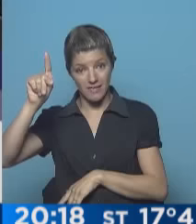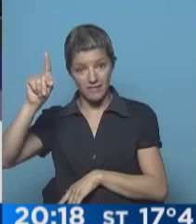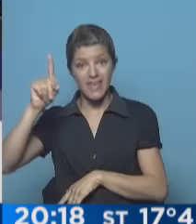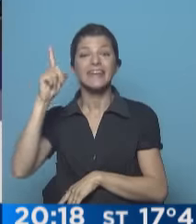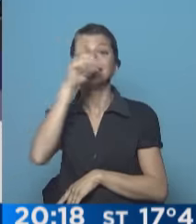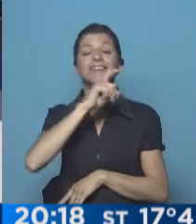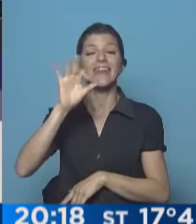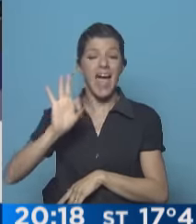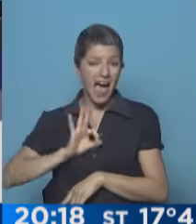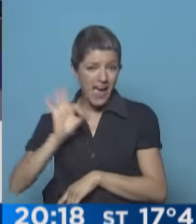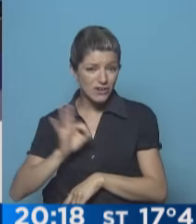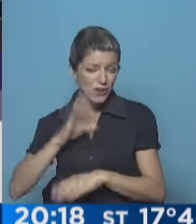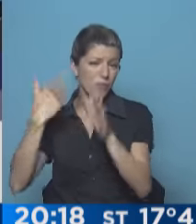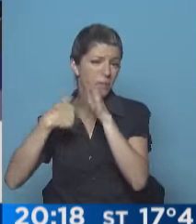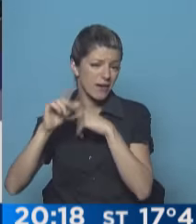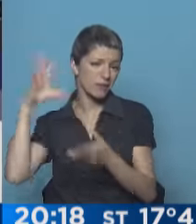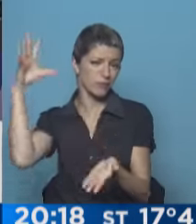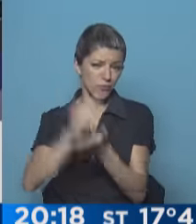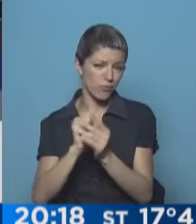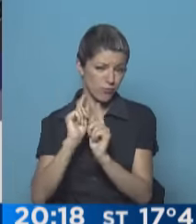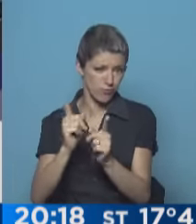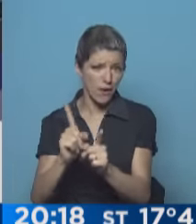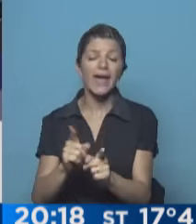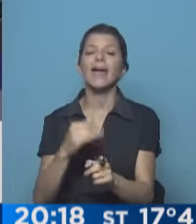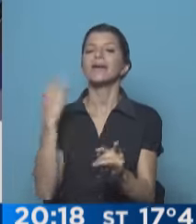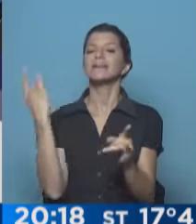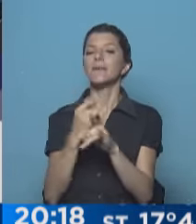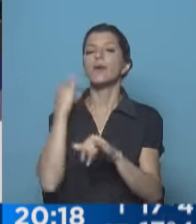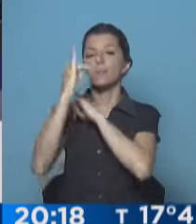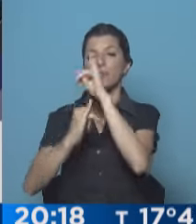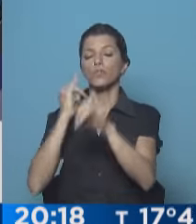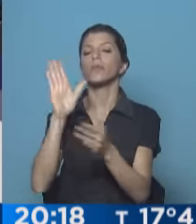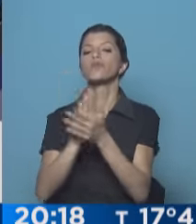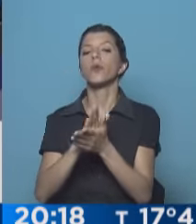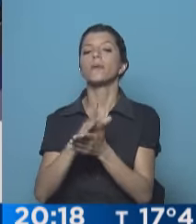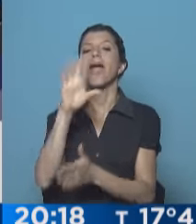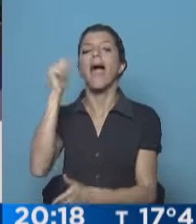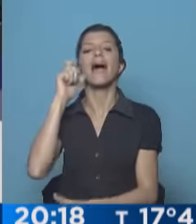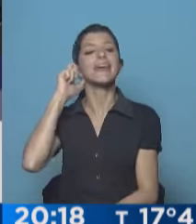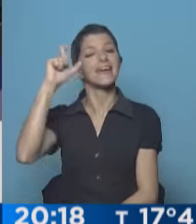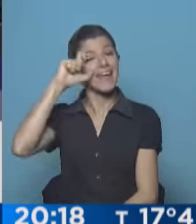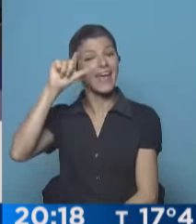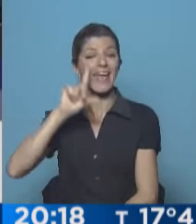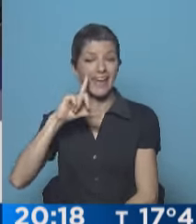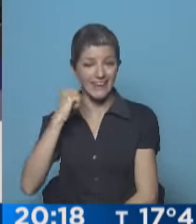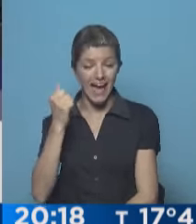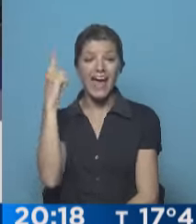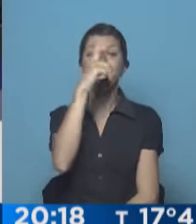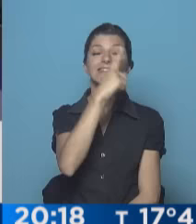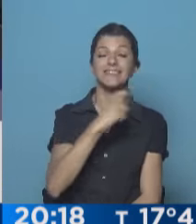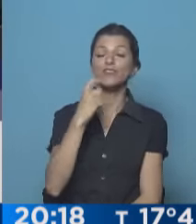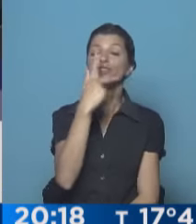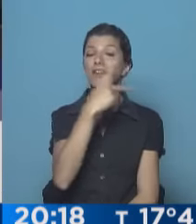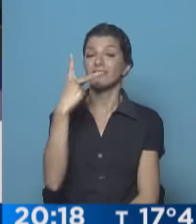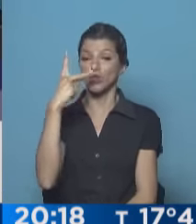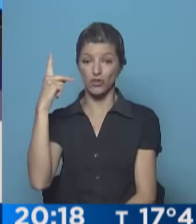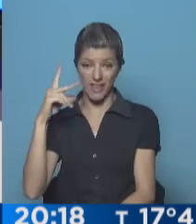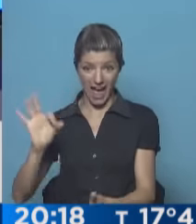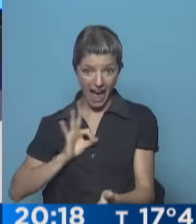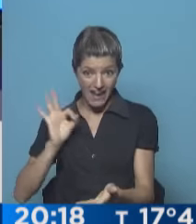100 años. Siempre mencionamos el caso de Argelia, ocupación de 132 años. Mali también es un caso